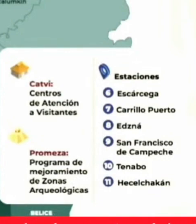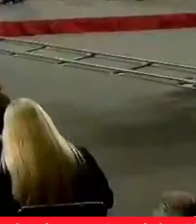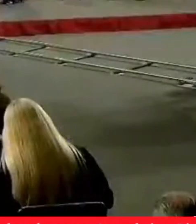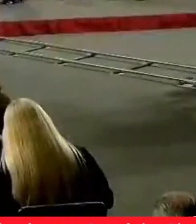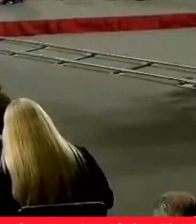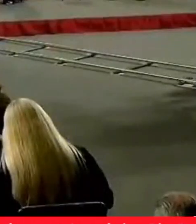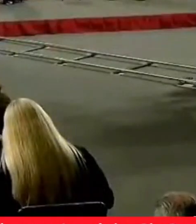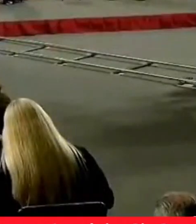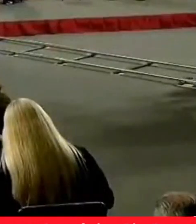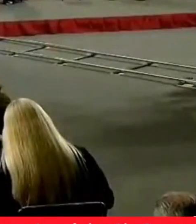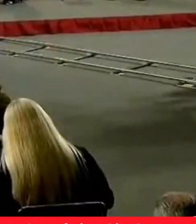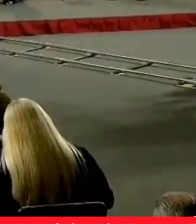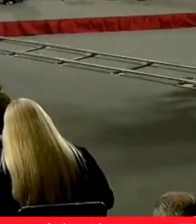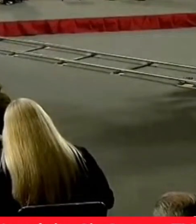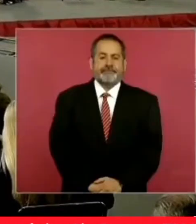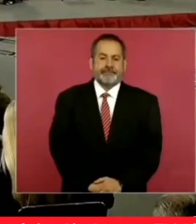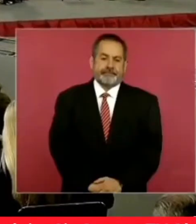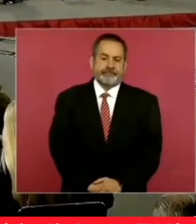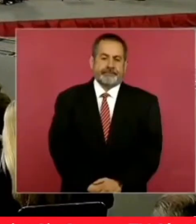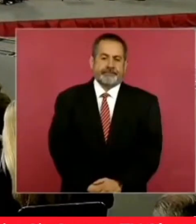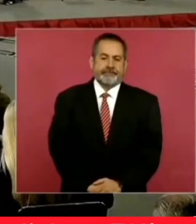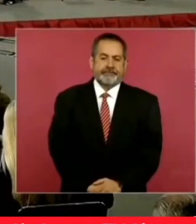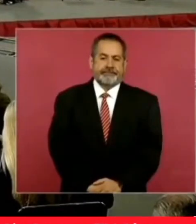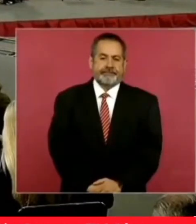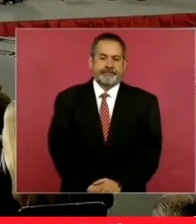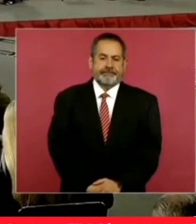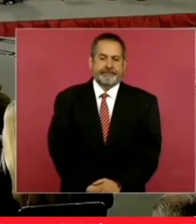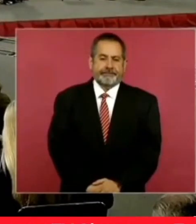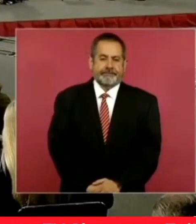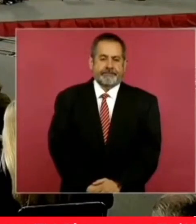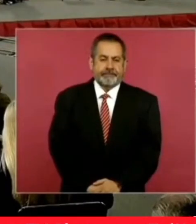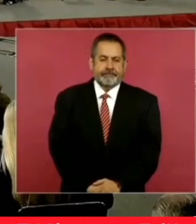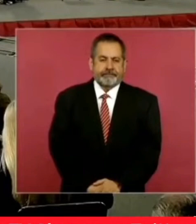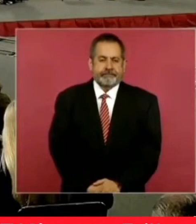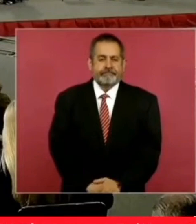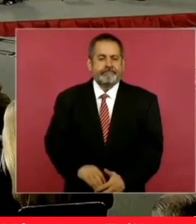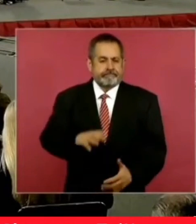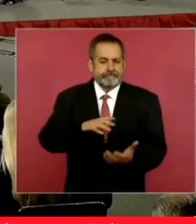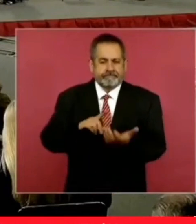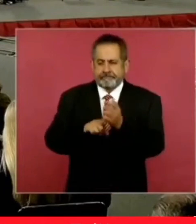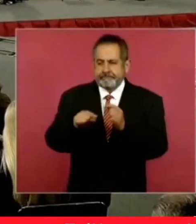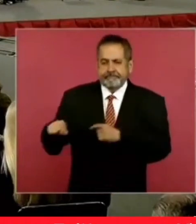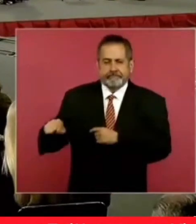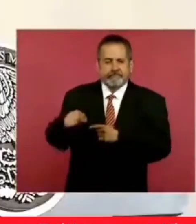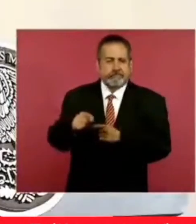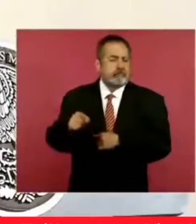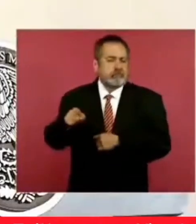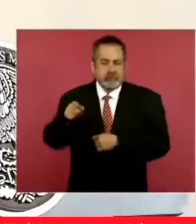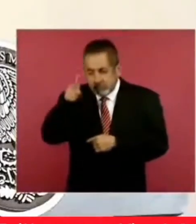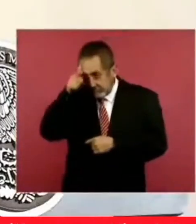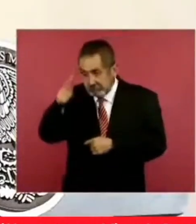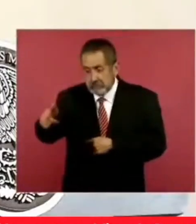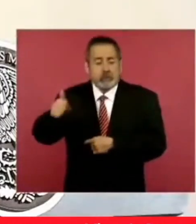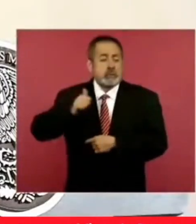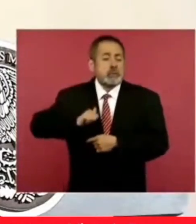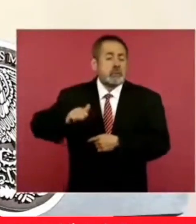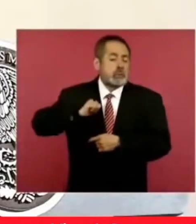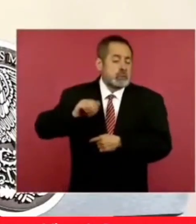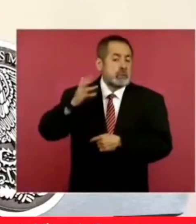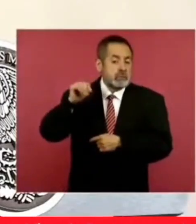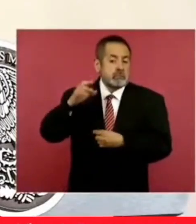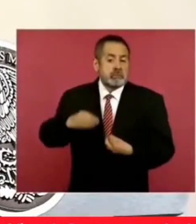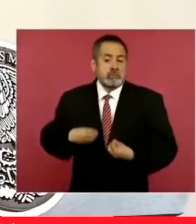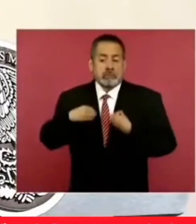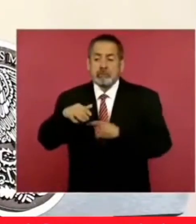165 rasgos naturales asociados a la presencia de grupos humanos por lo que hace el programa de